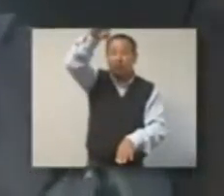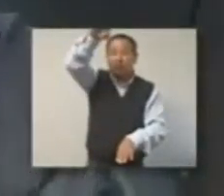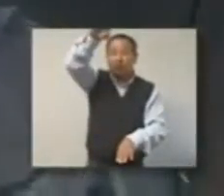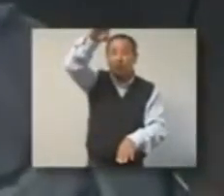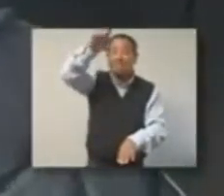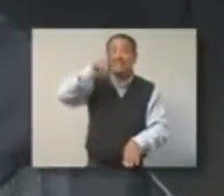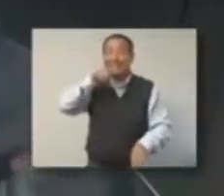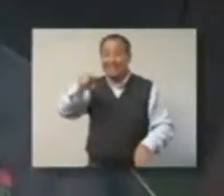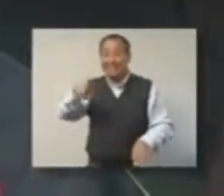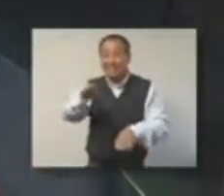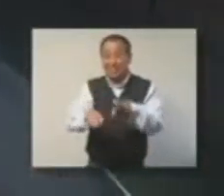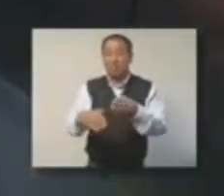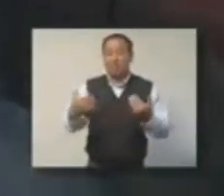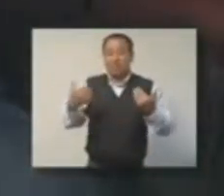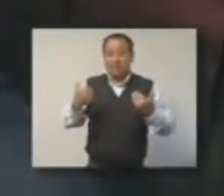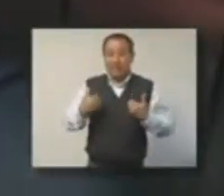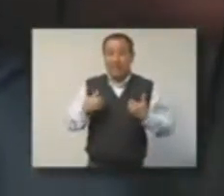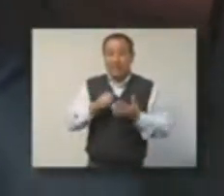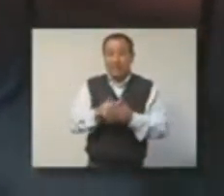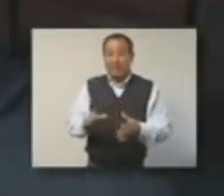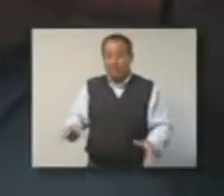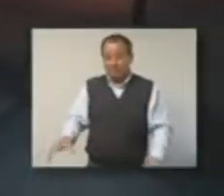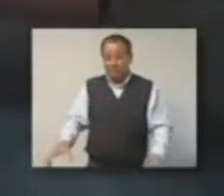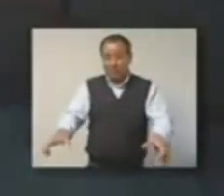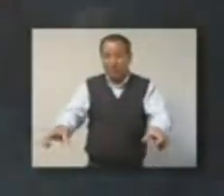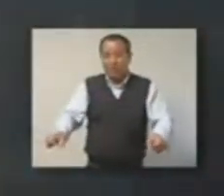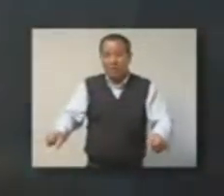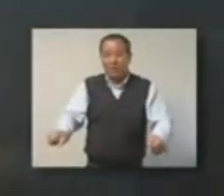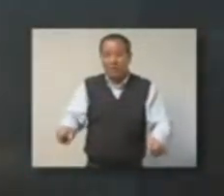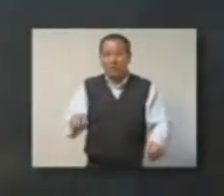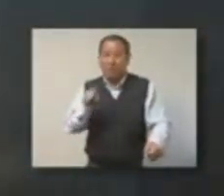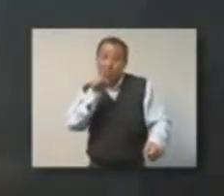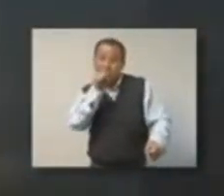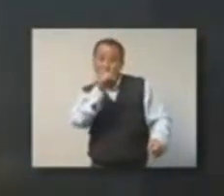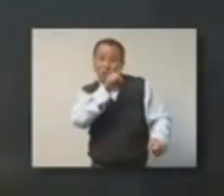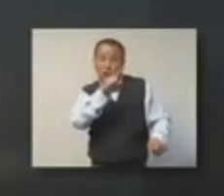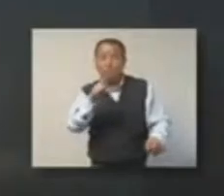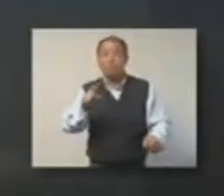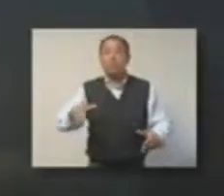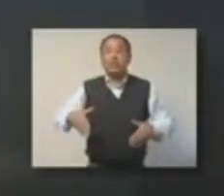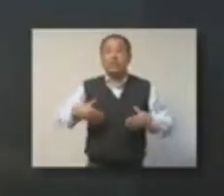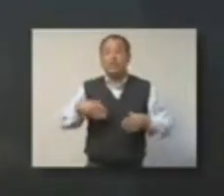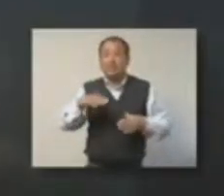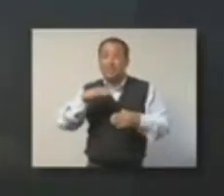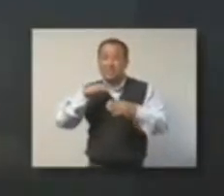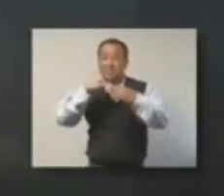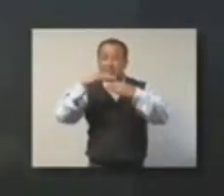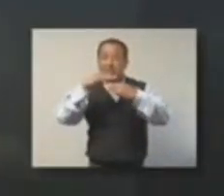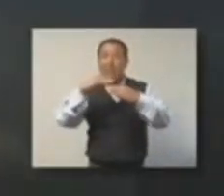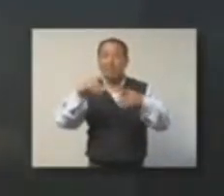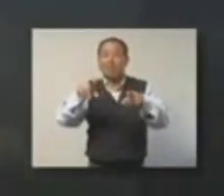Estos ascensores deben tener pasamanos y la botonera debe ser accesible y en lenguaje